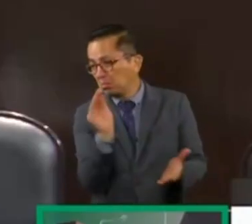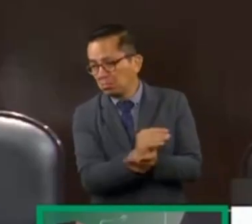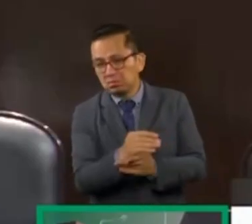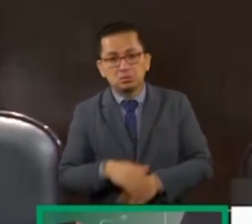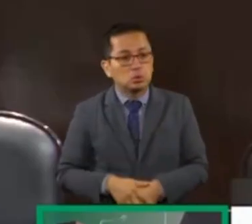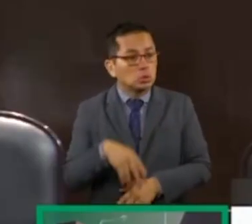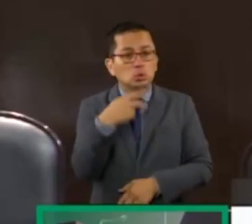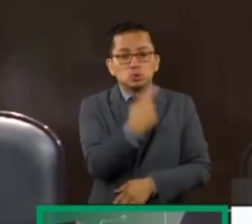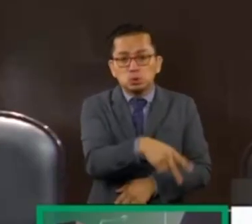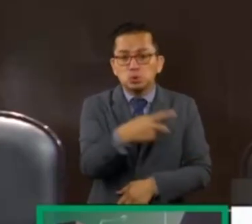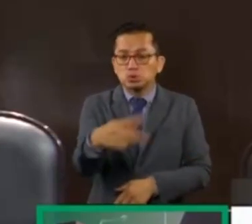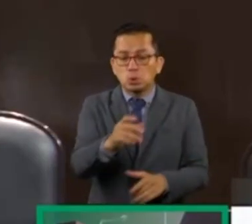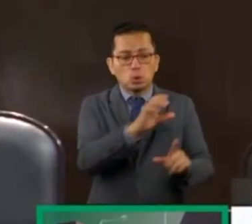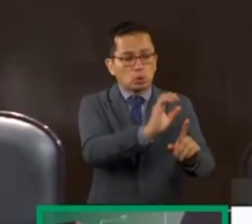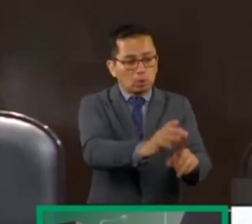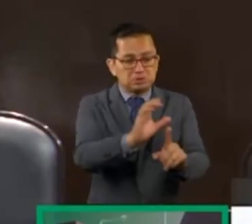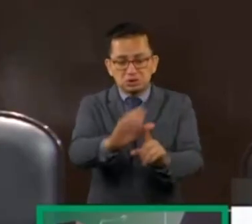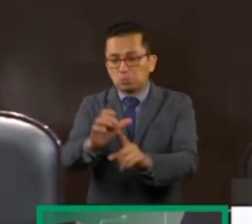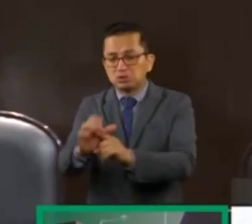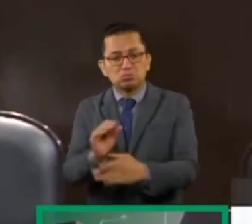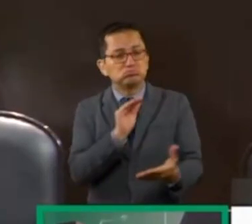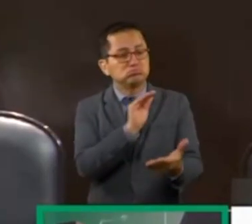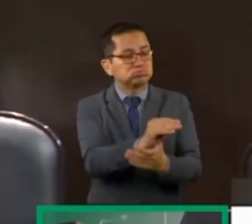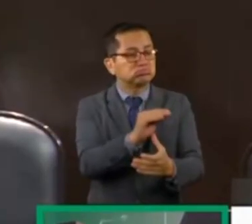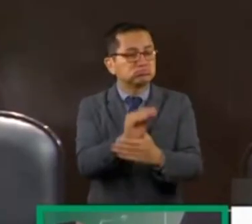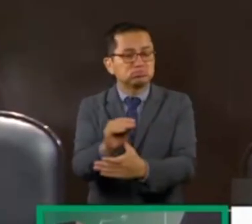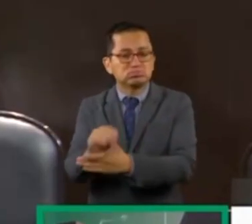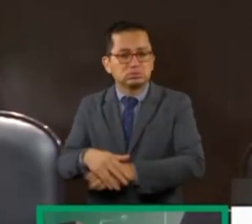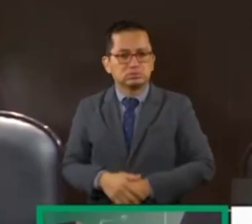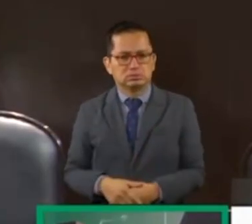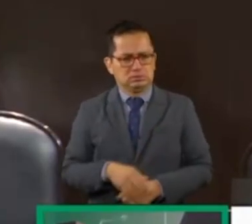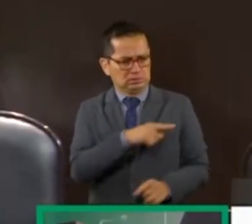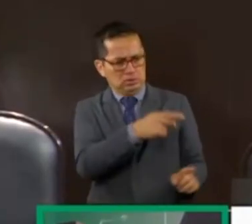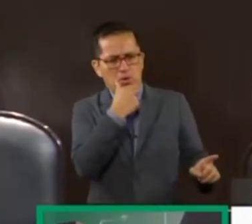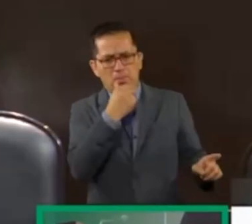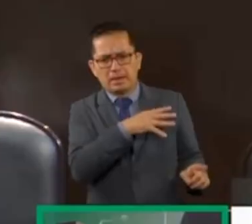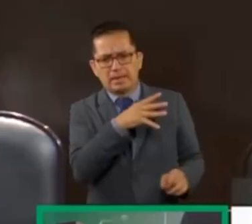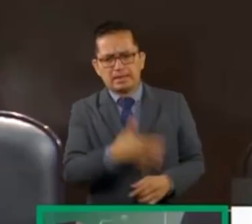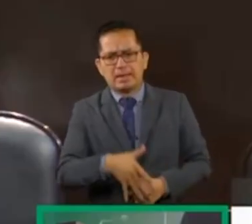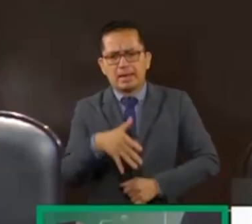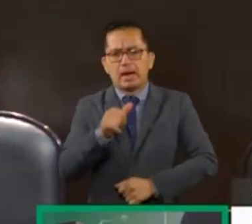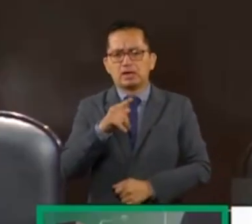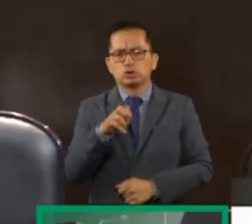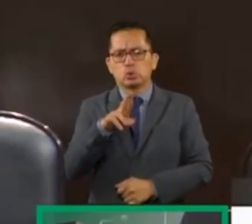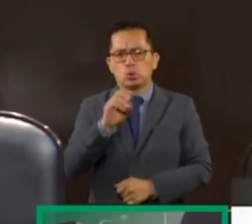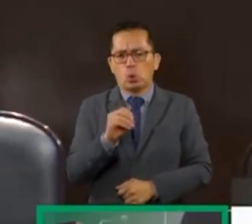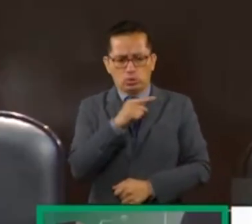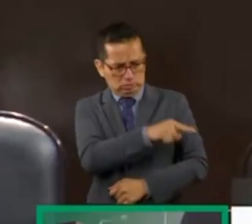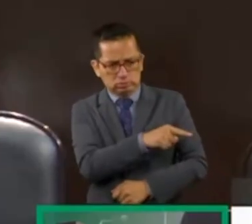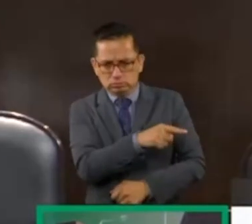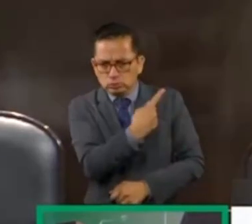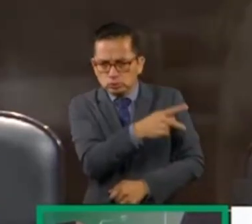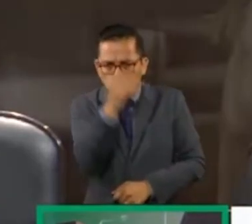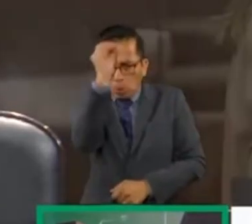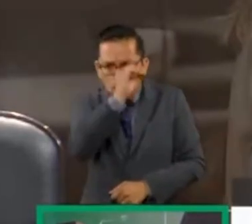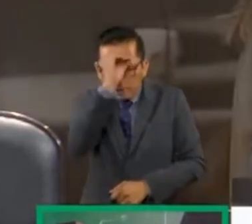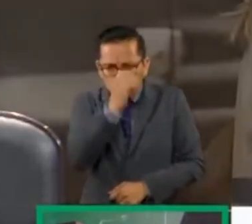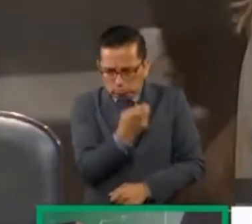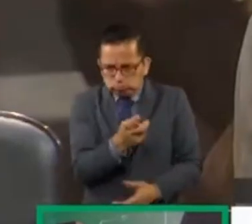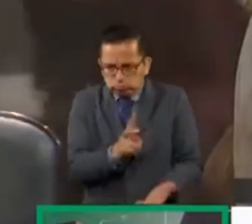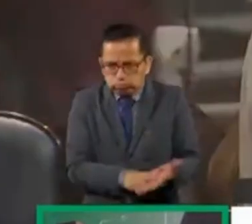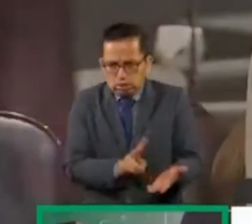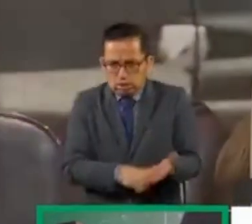comisiones. Ignoraron la opinión del general Luis Arturo Oliversén, que para mí, pues yo considero su opinión